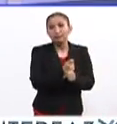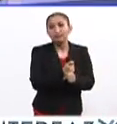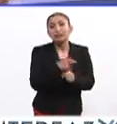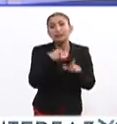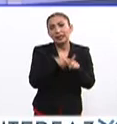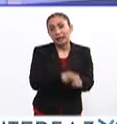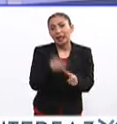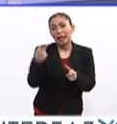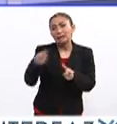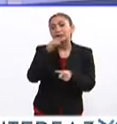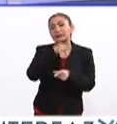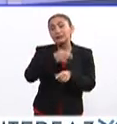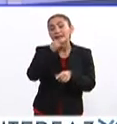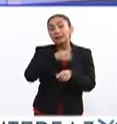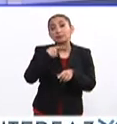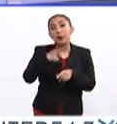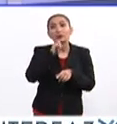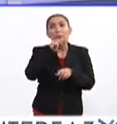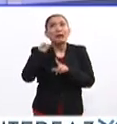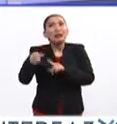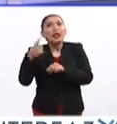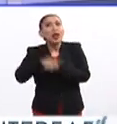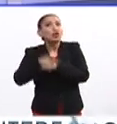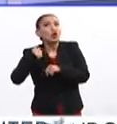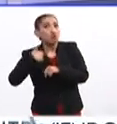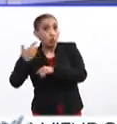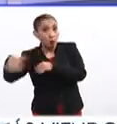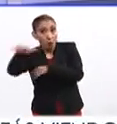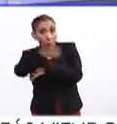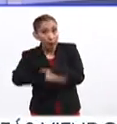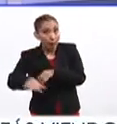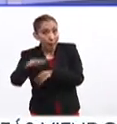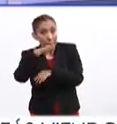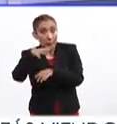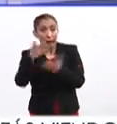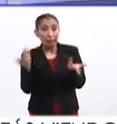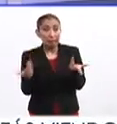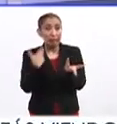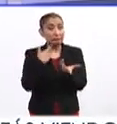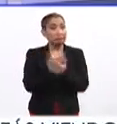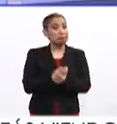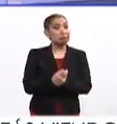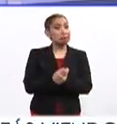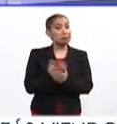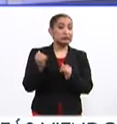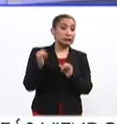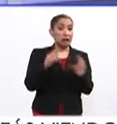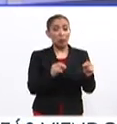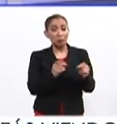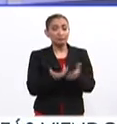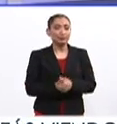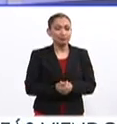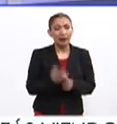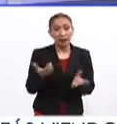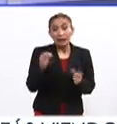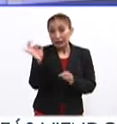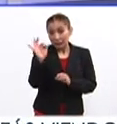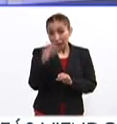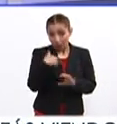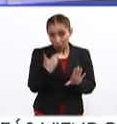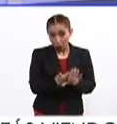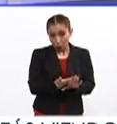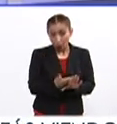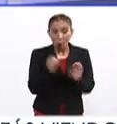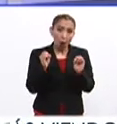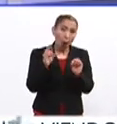seguir celebrando estas festividades, pero por el otro, qué daño estamos haciendo a nuestros ecosistemas, a nuestros bosques, y si sí lo estamos